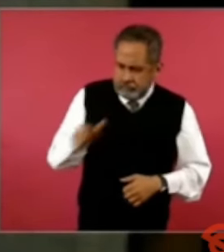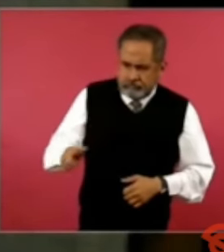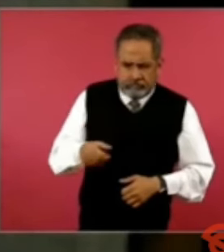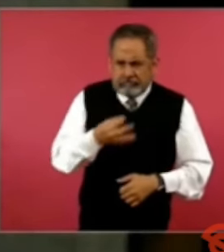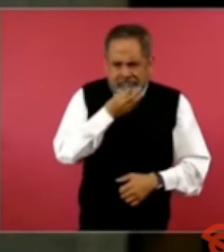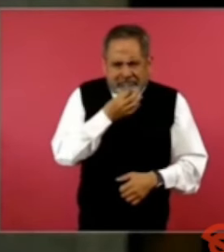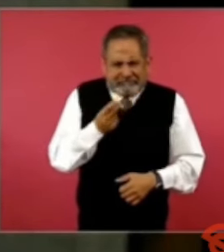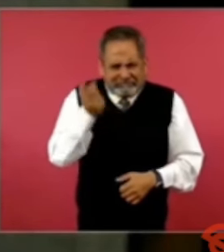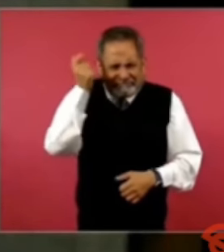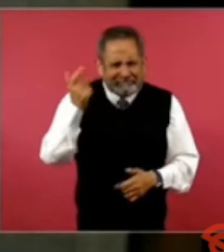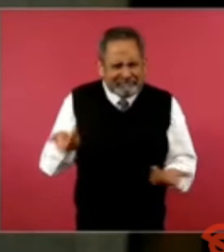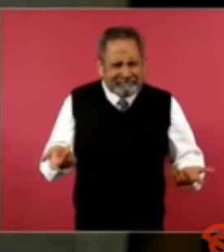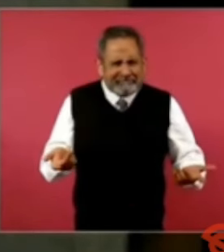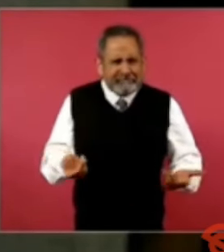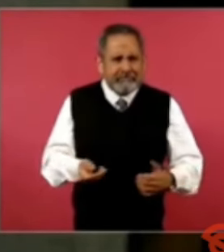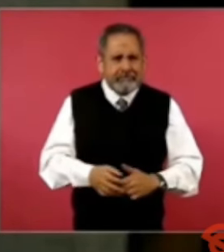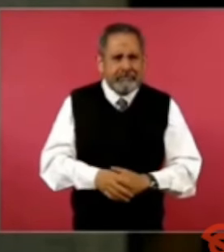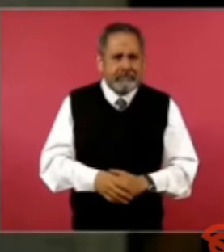decisión